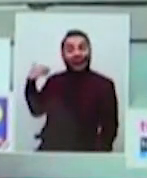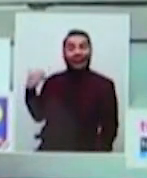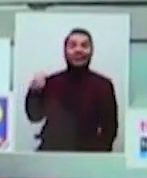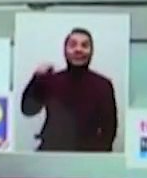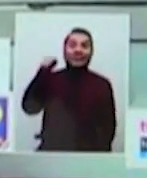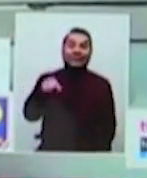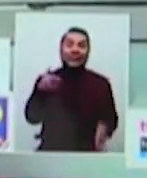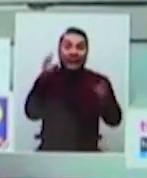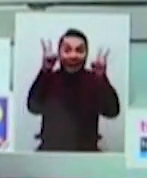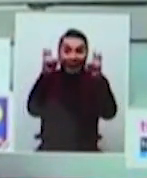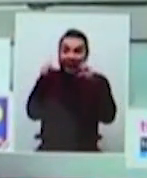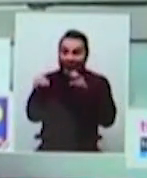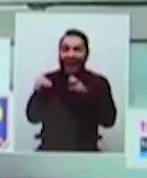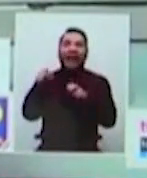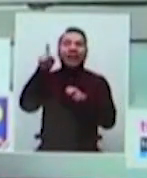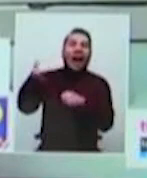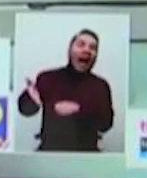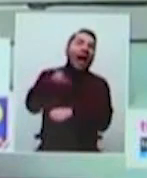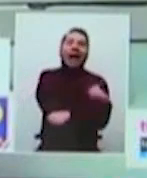Thompson